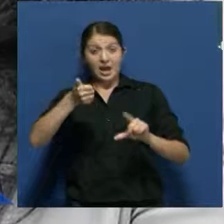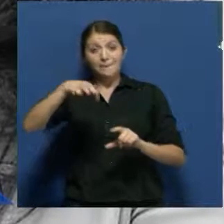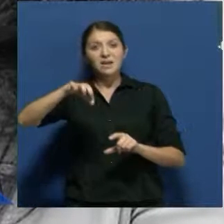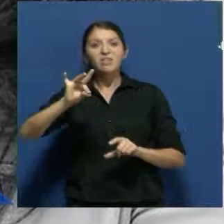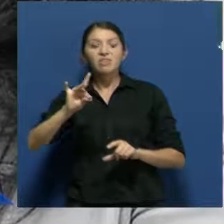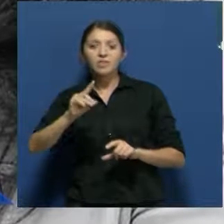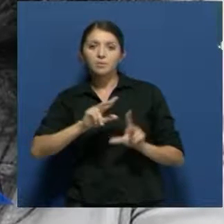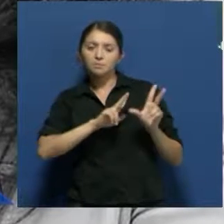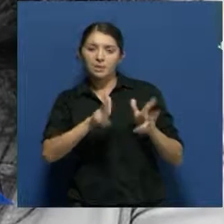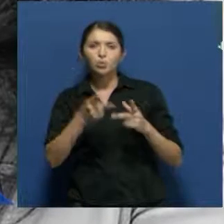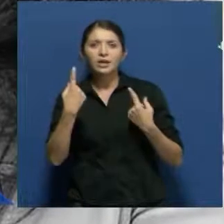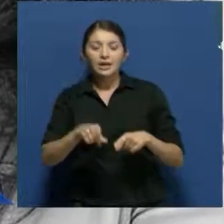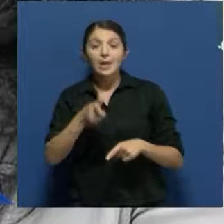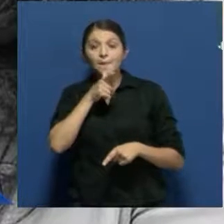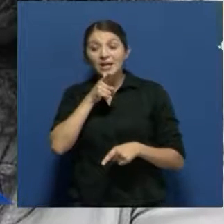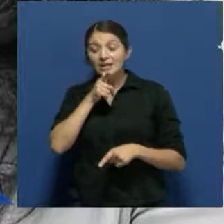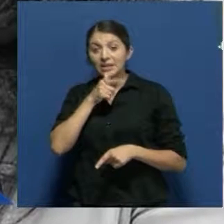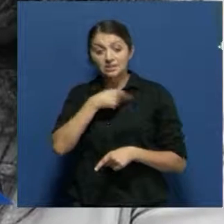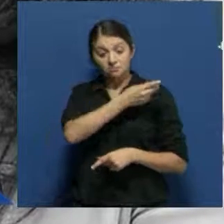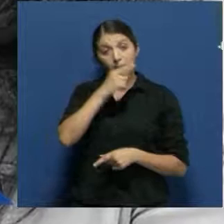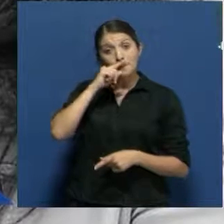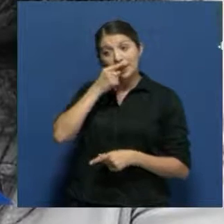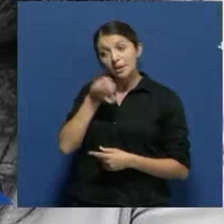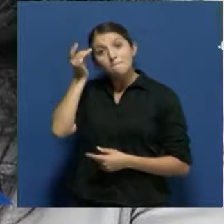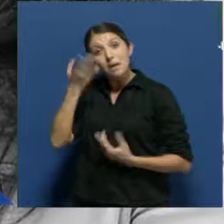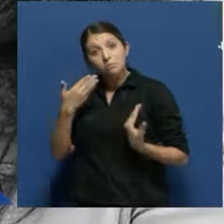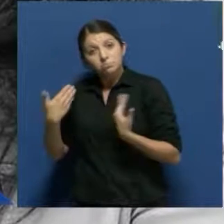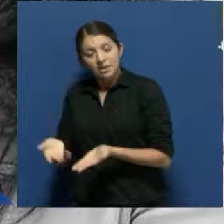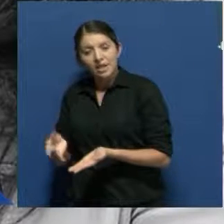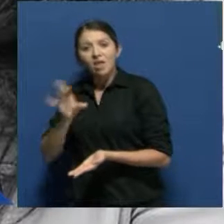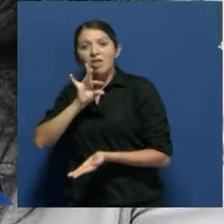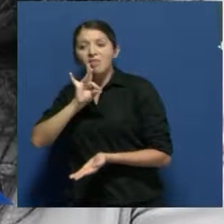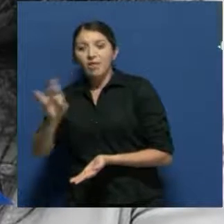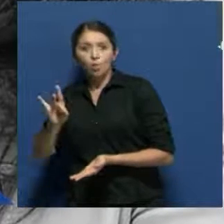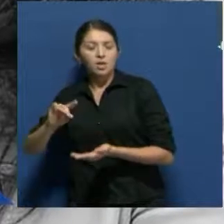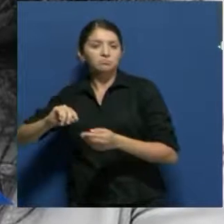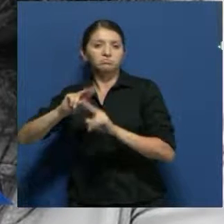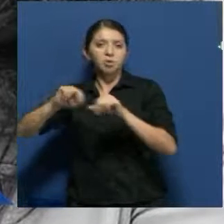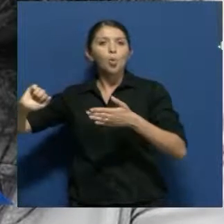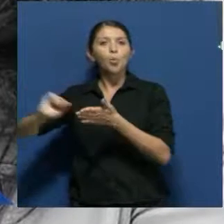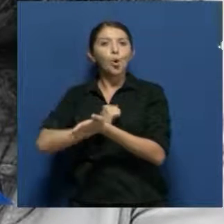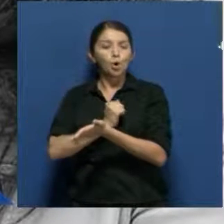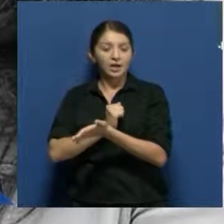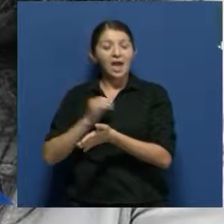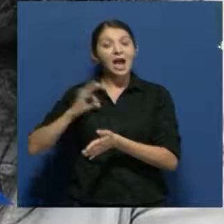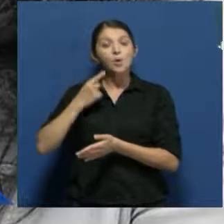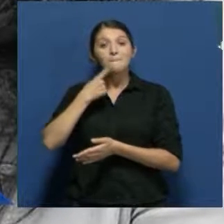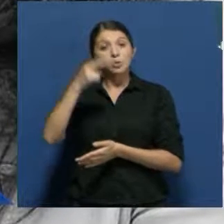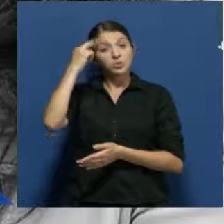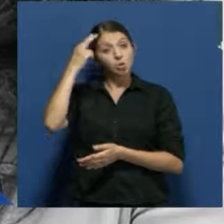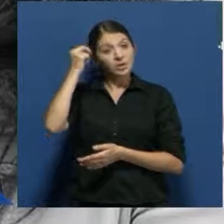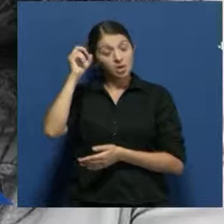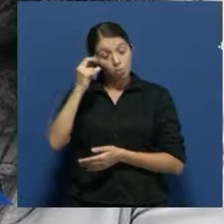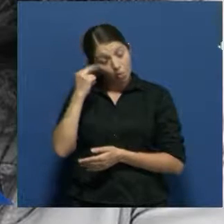es la cancelación de la deuda por la concesión del Correo Argentino, que fue entre el año 1999 y el